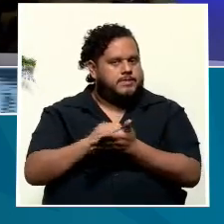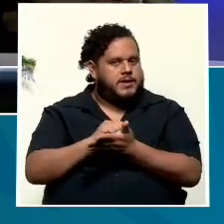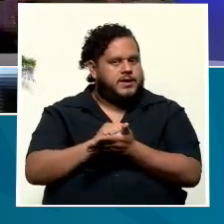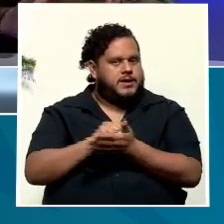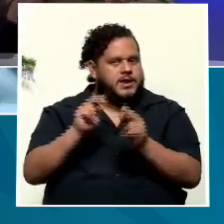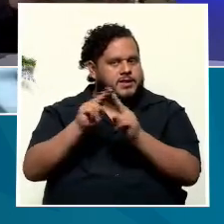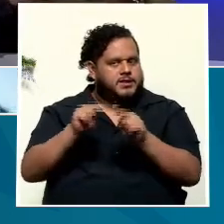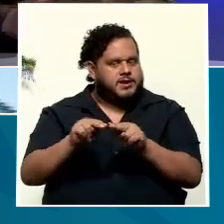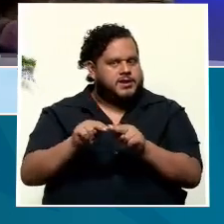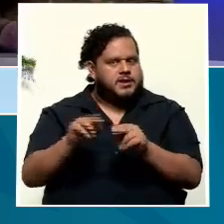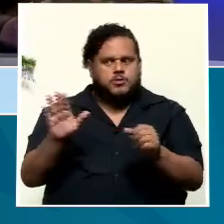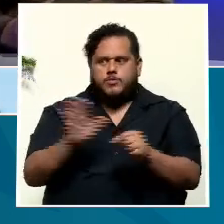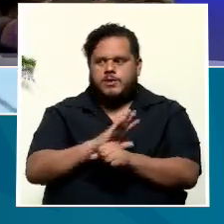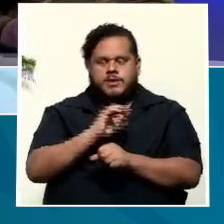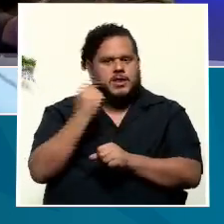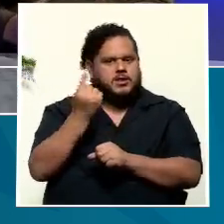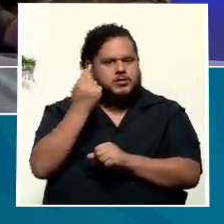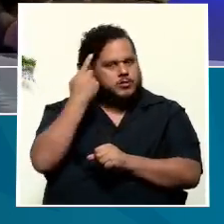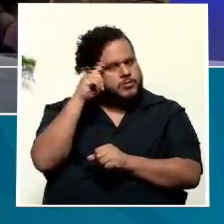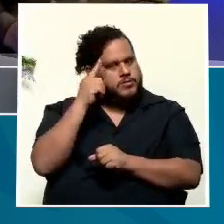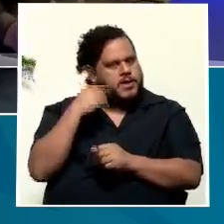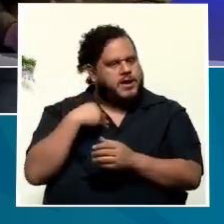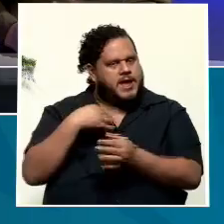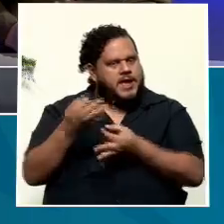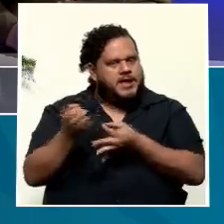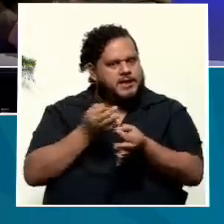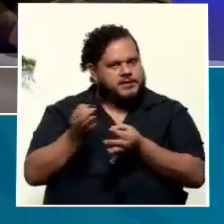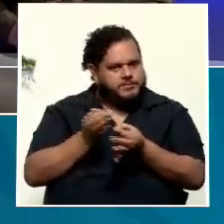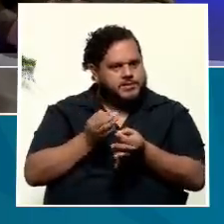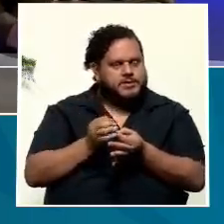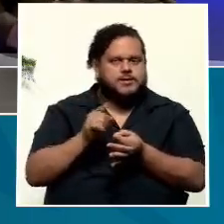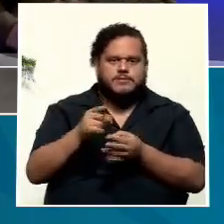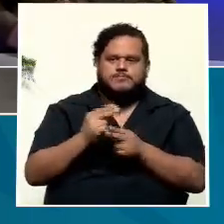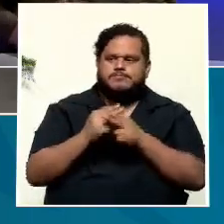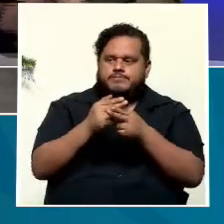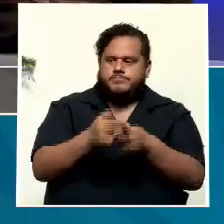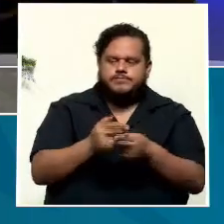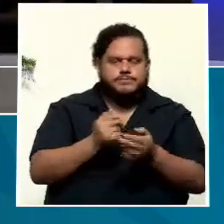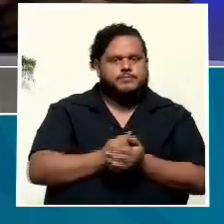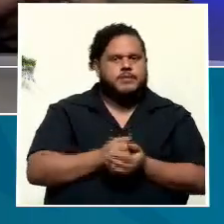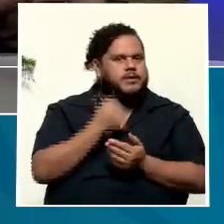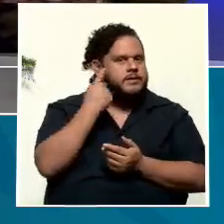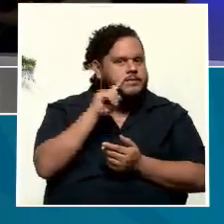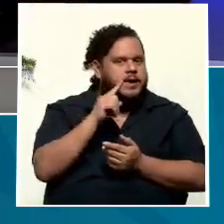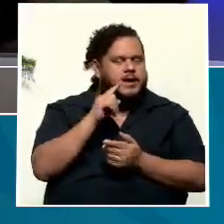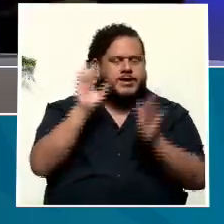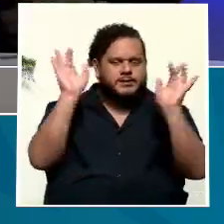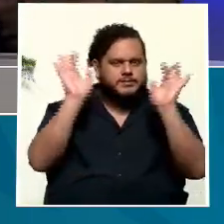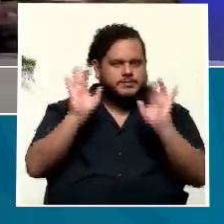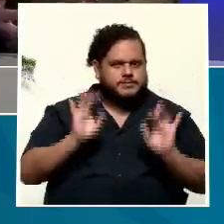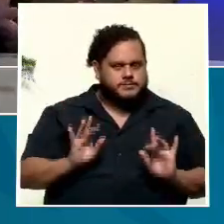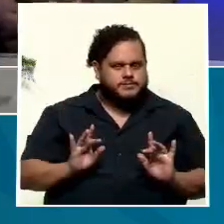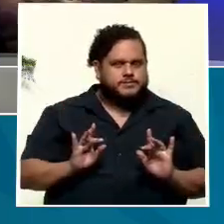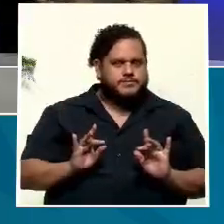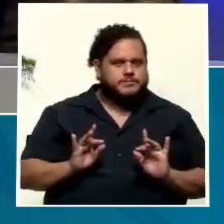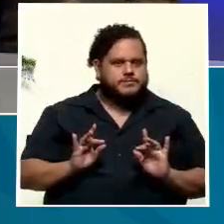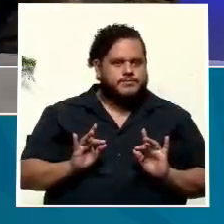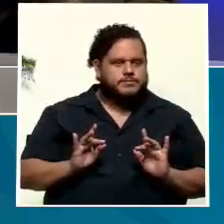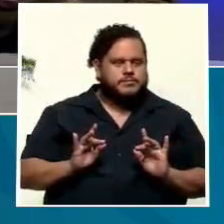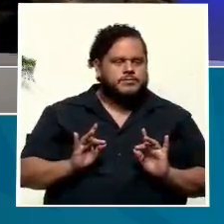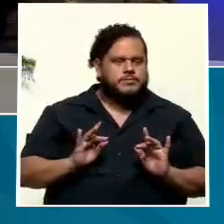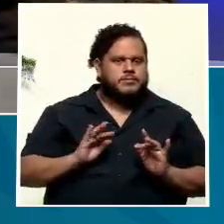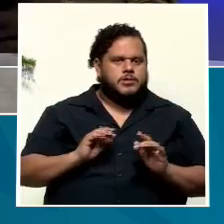completa solo para dar cuenta de este nombramiento, para hacer transparentes